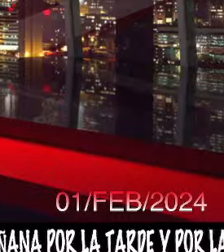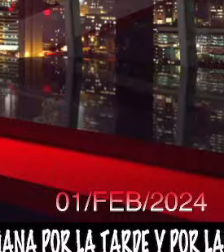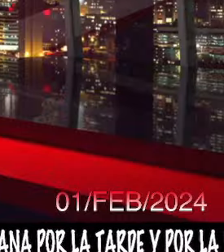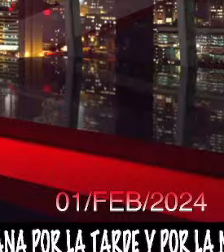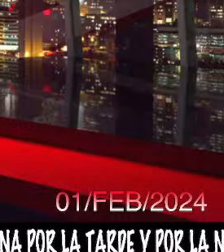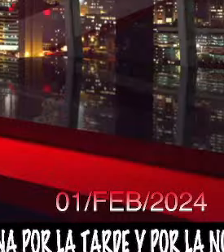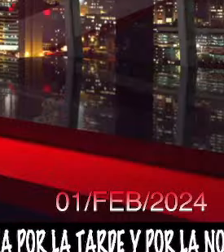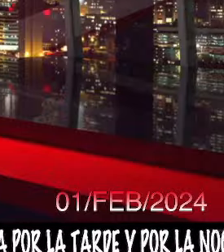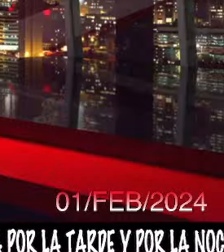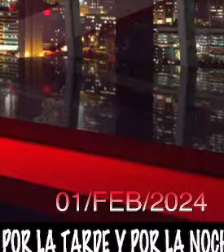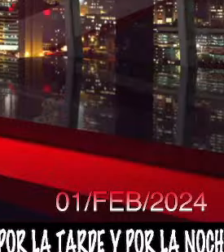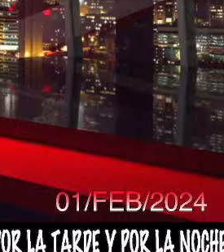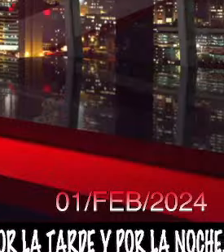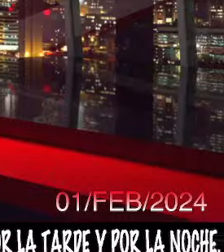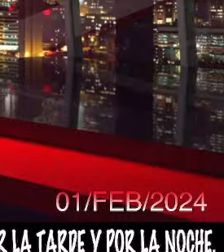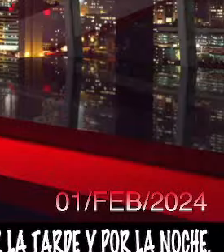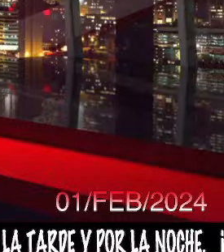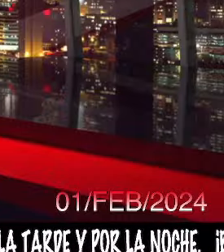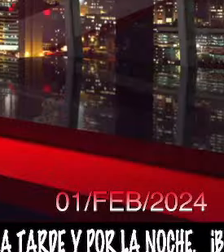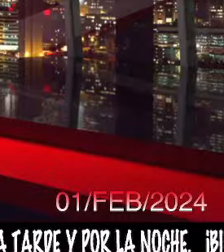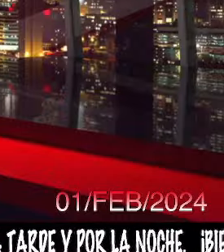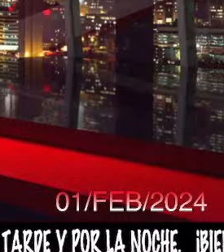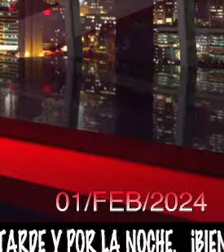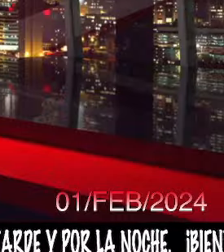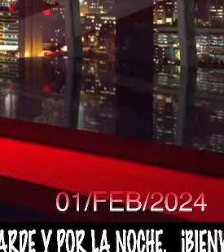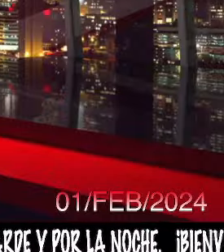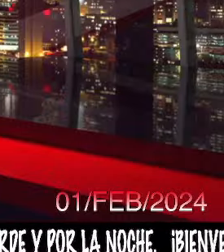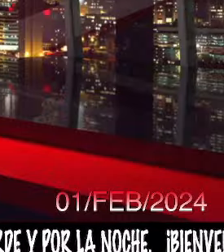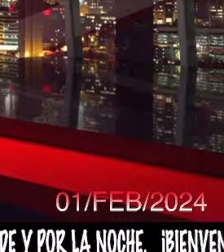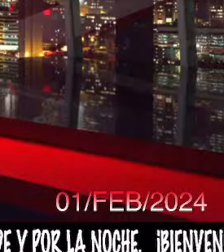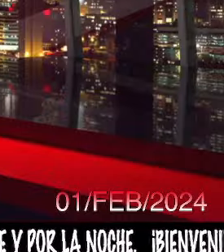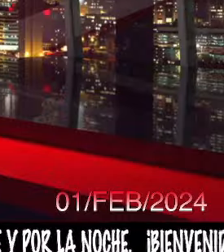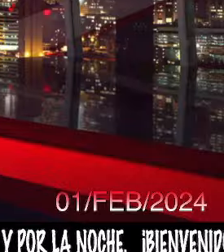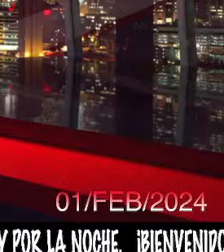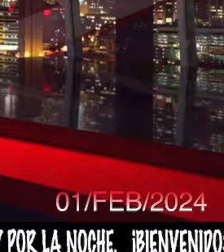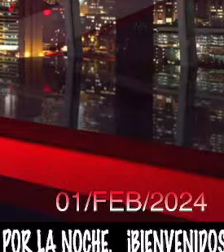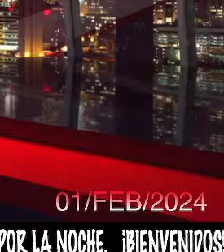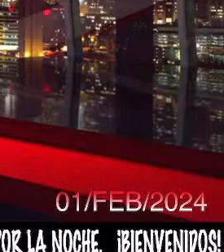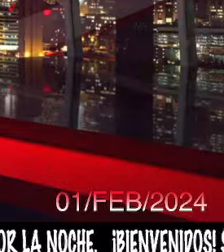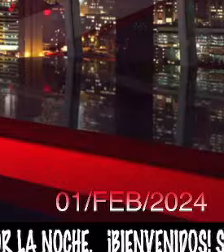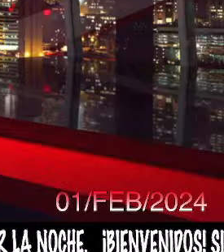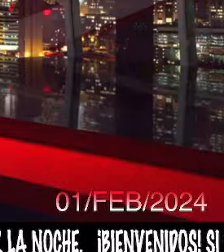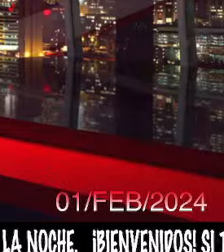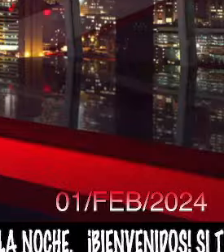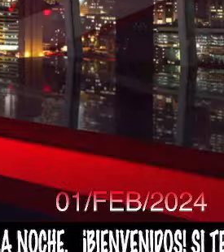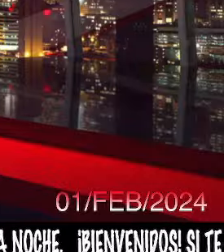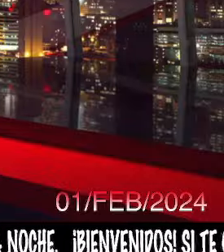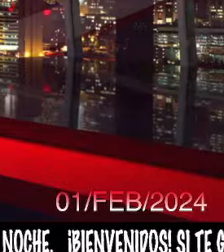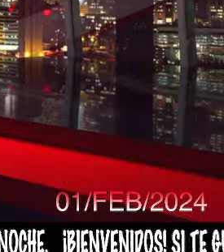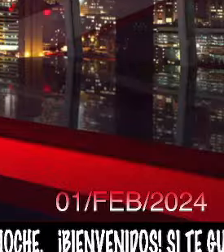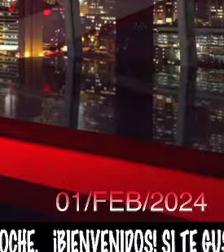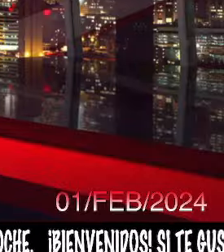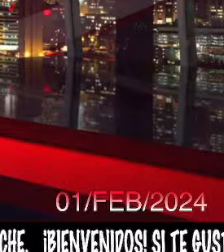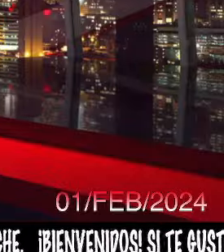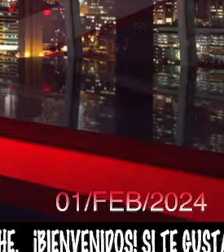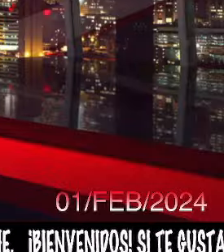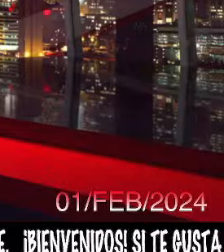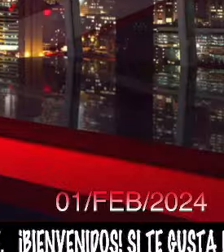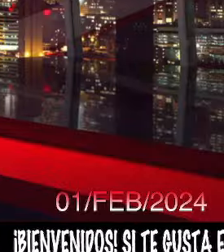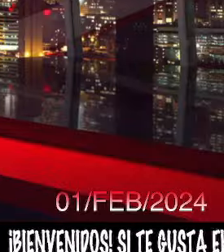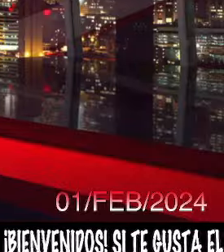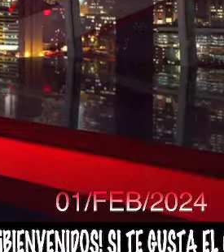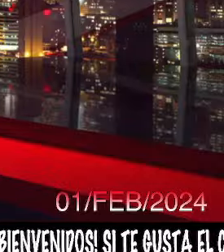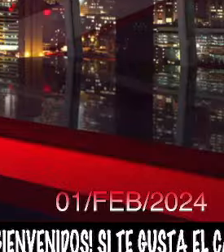Maru Campos, que llamó pendejo al gobierno del presidente López Obrador. Él menciona que si esto hubiese sido al